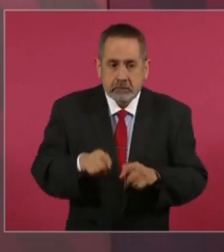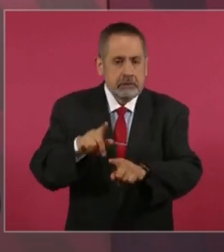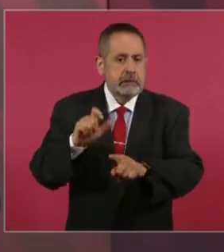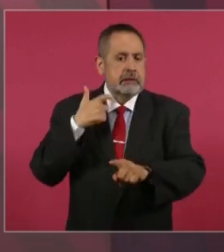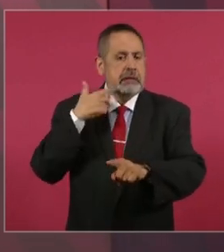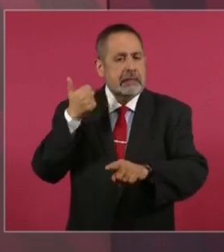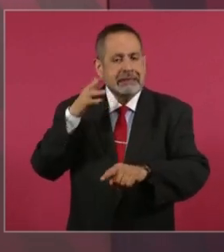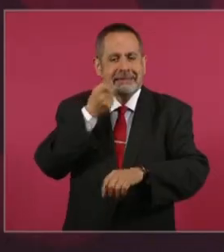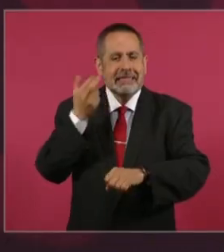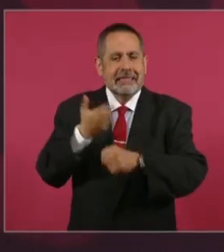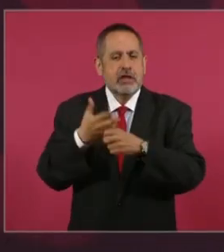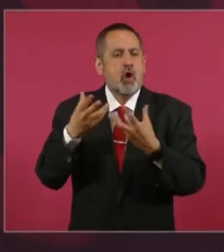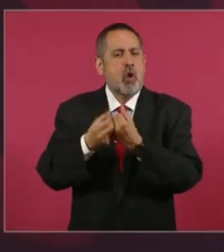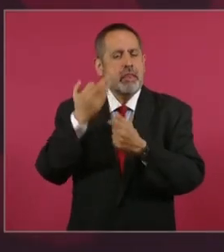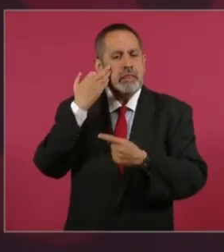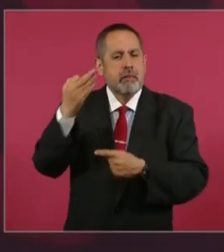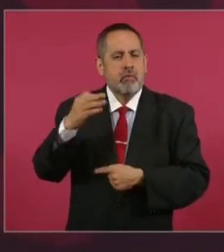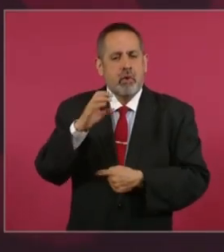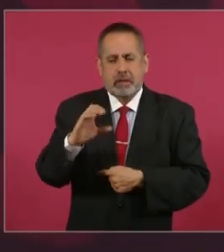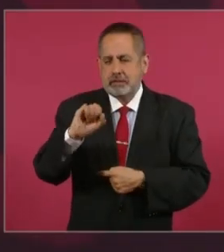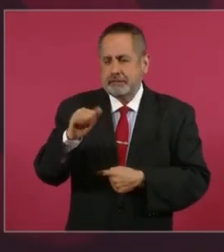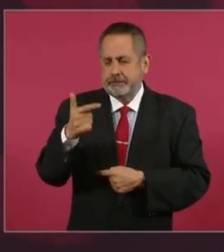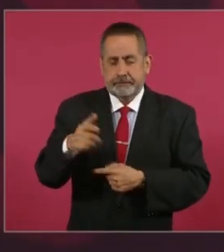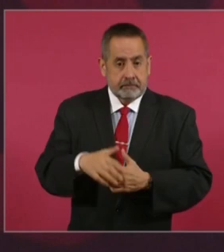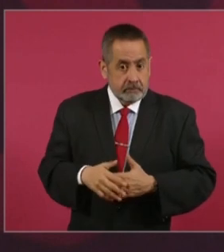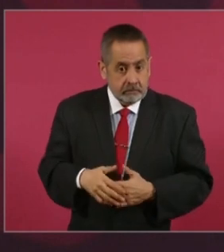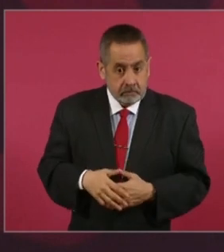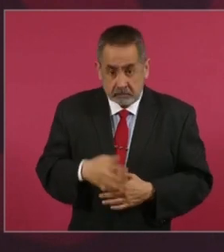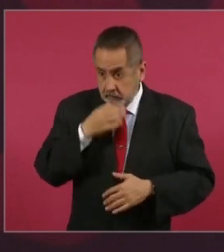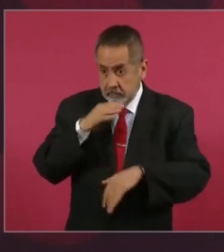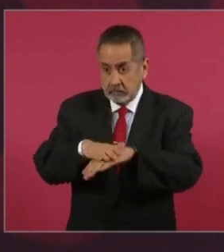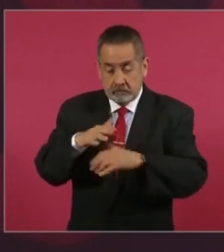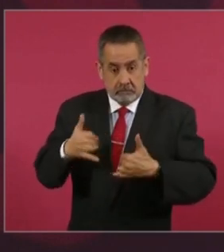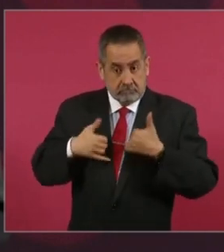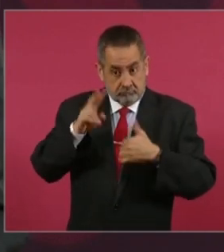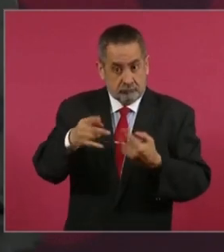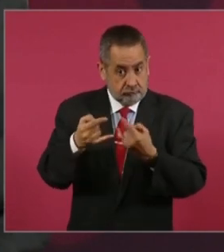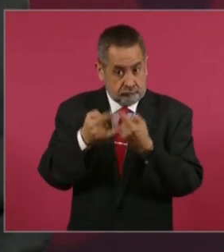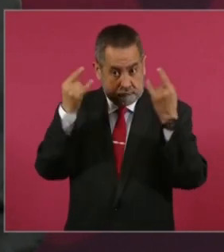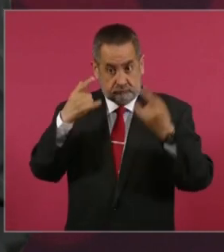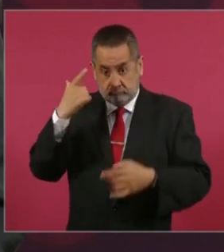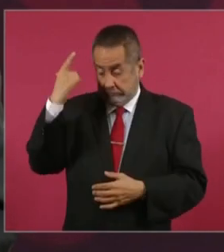Esto para los jóvenes son como historias de terror,